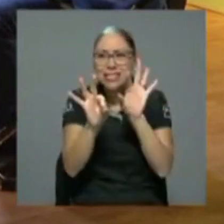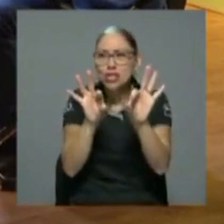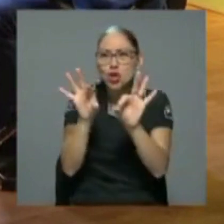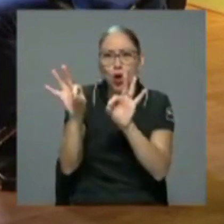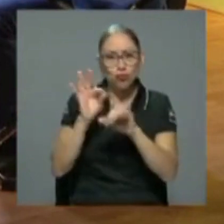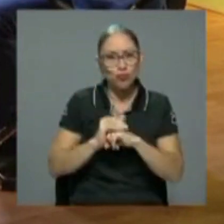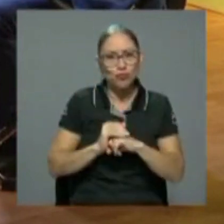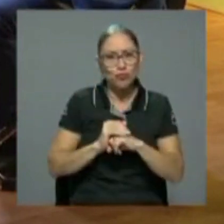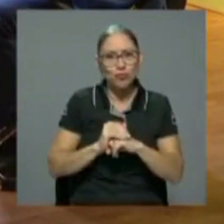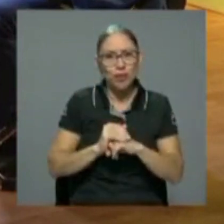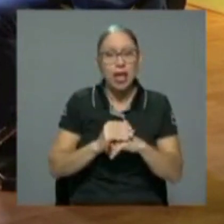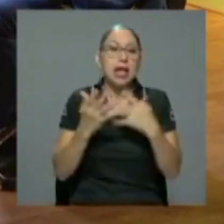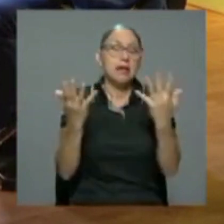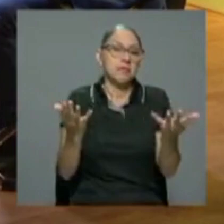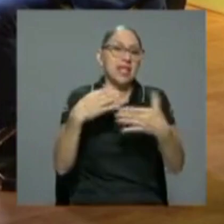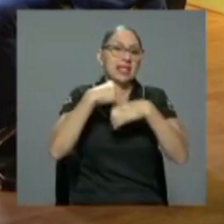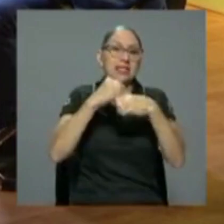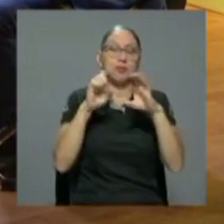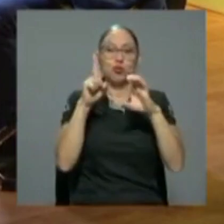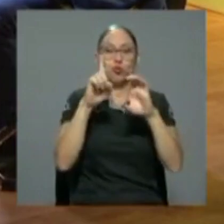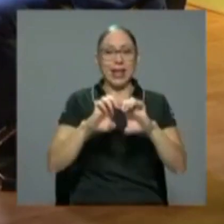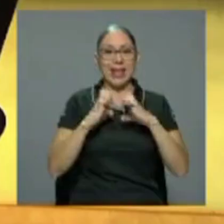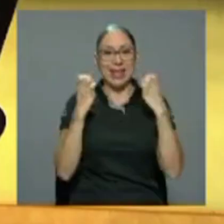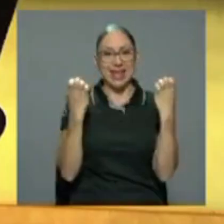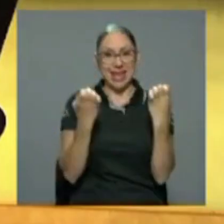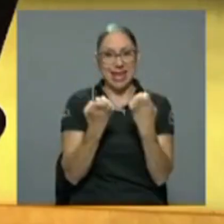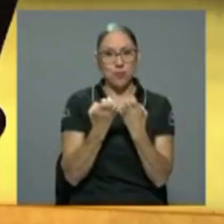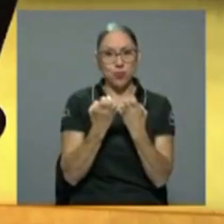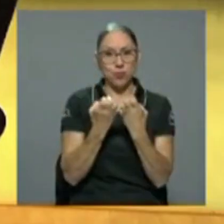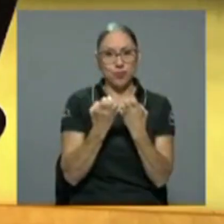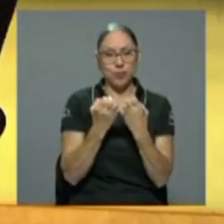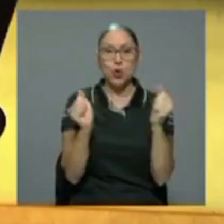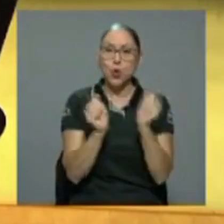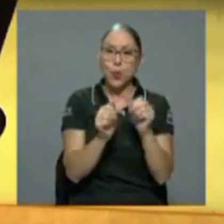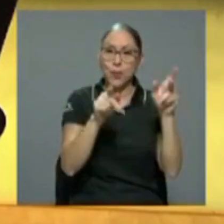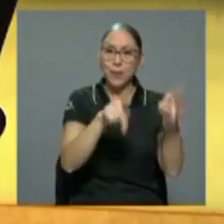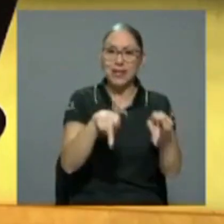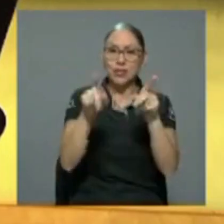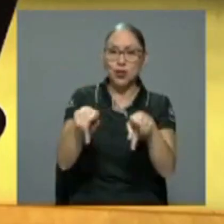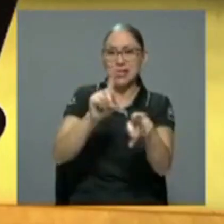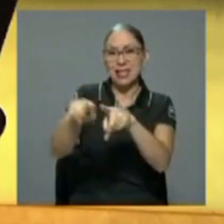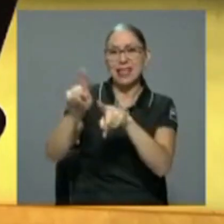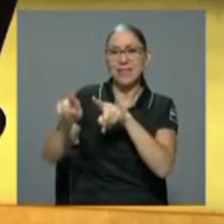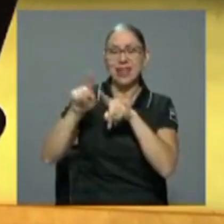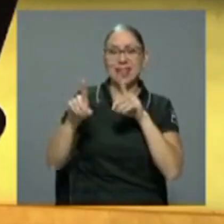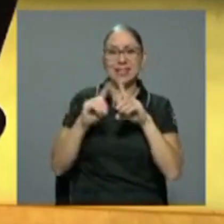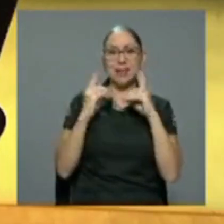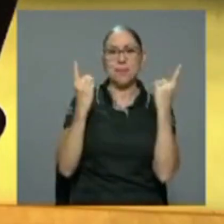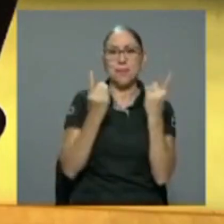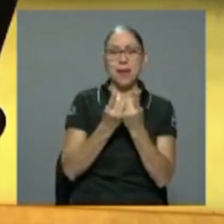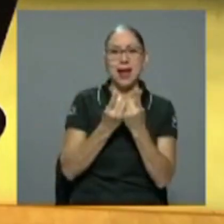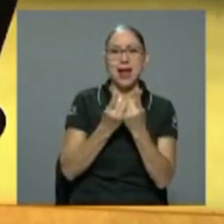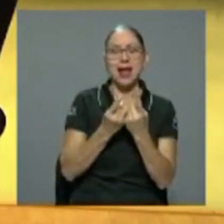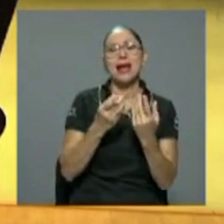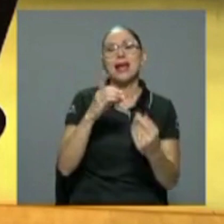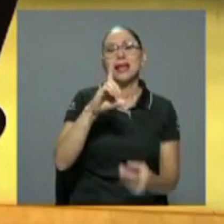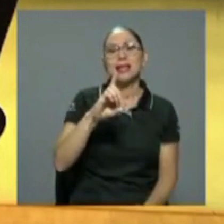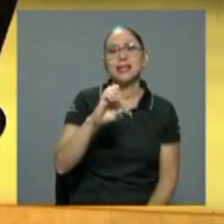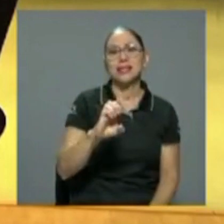personal, conformamos un equipo con personas de diferentes secciones del CIEDIN